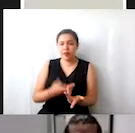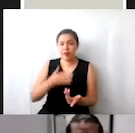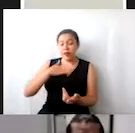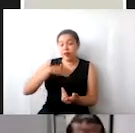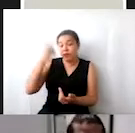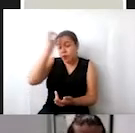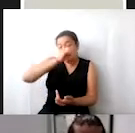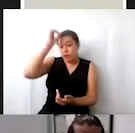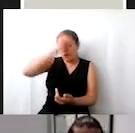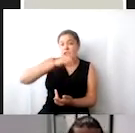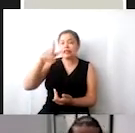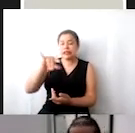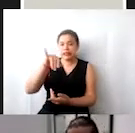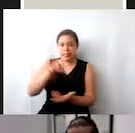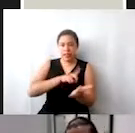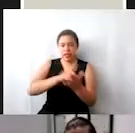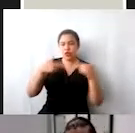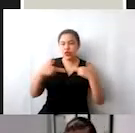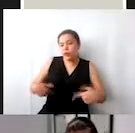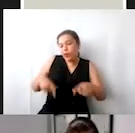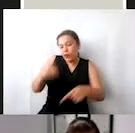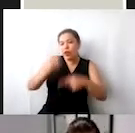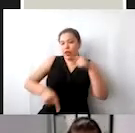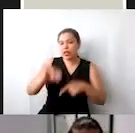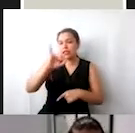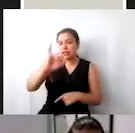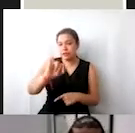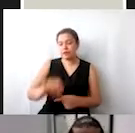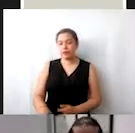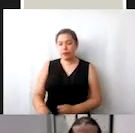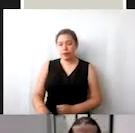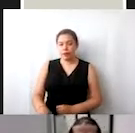es violatorio de derechos humanos, que